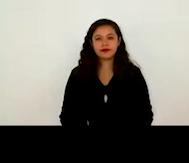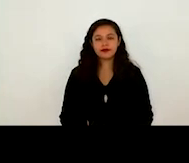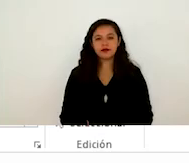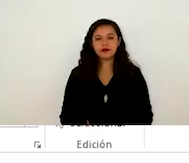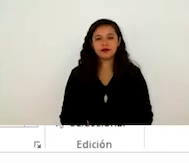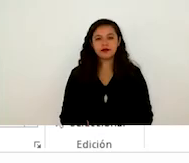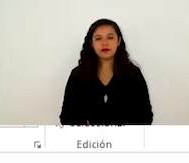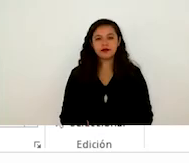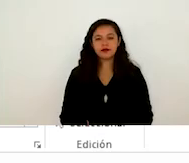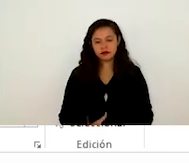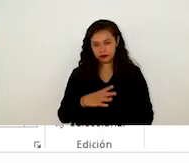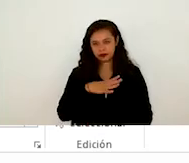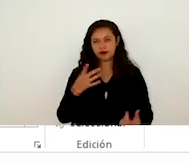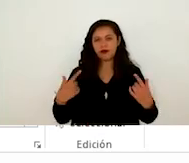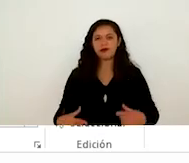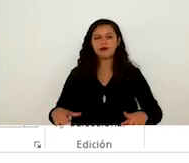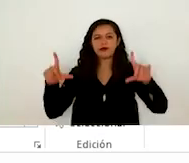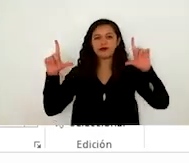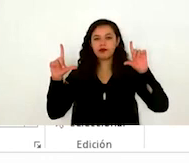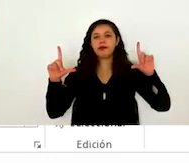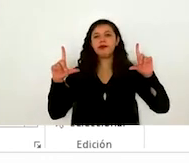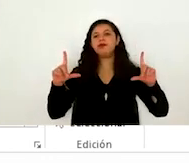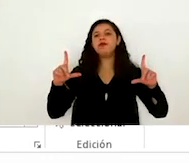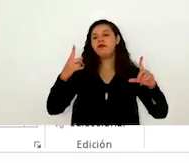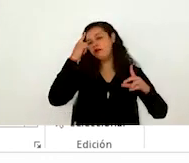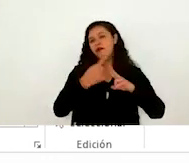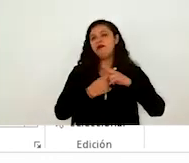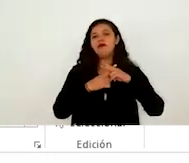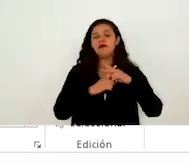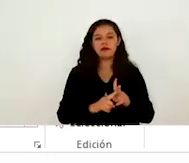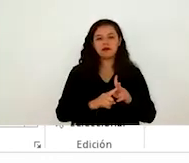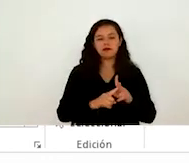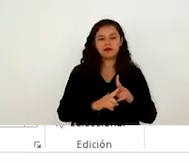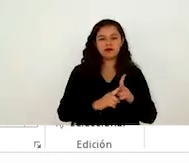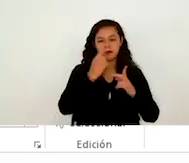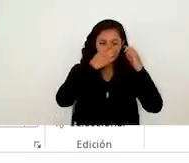aquí la tienen aquí están en pantalla la evaluación inicial o diagnóstica